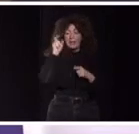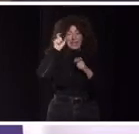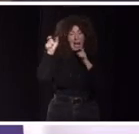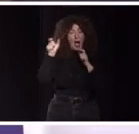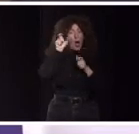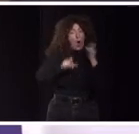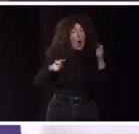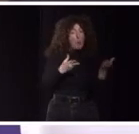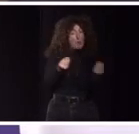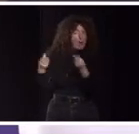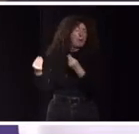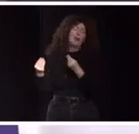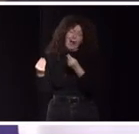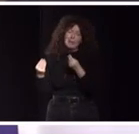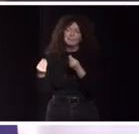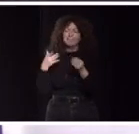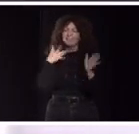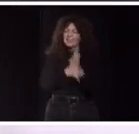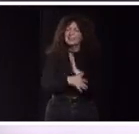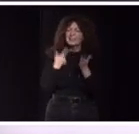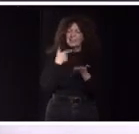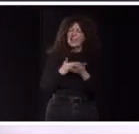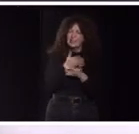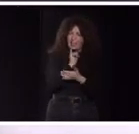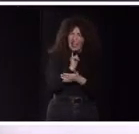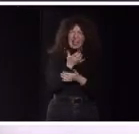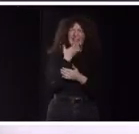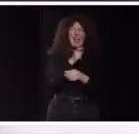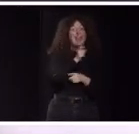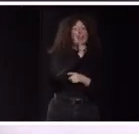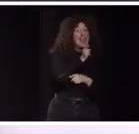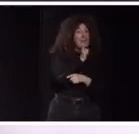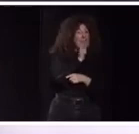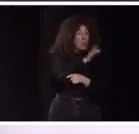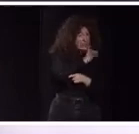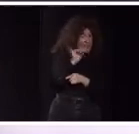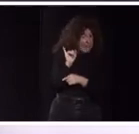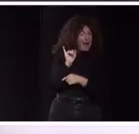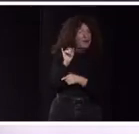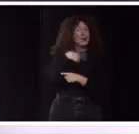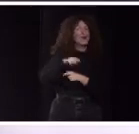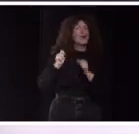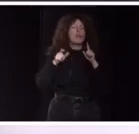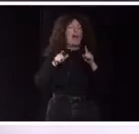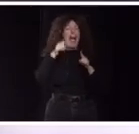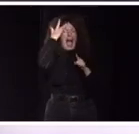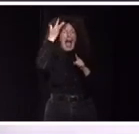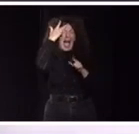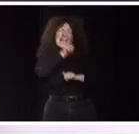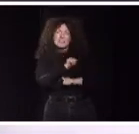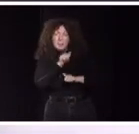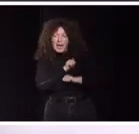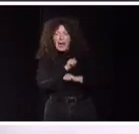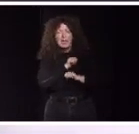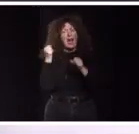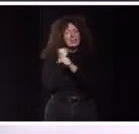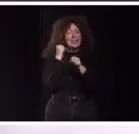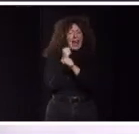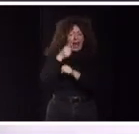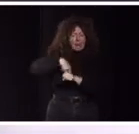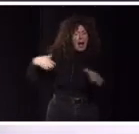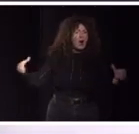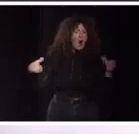sentido. Y ante cada dificultad, nosotras ponemos esperanza y trabajo colectivo,